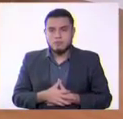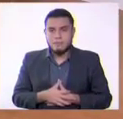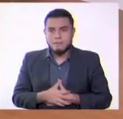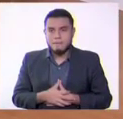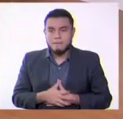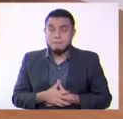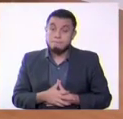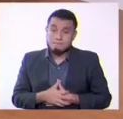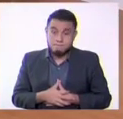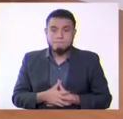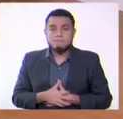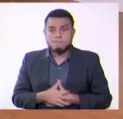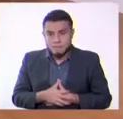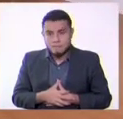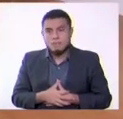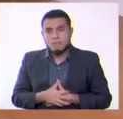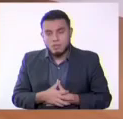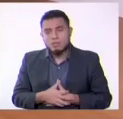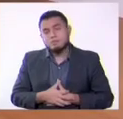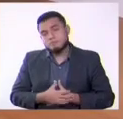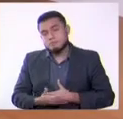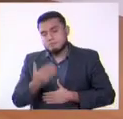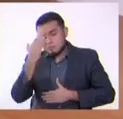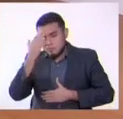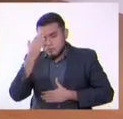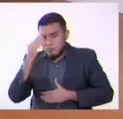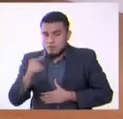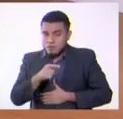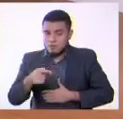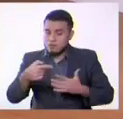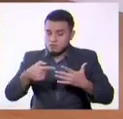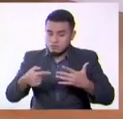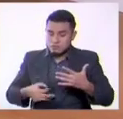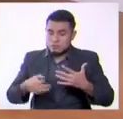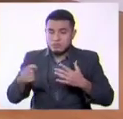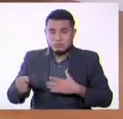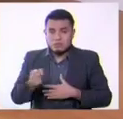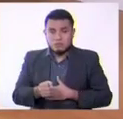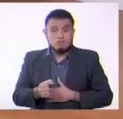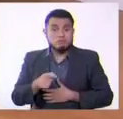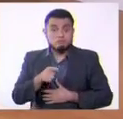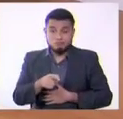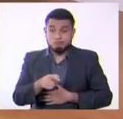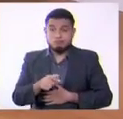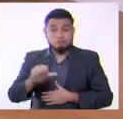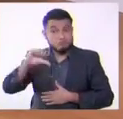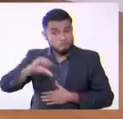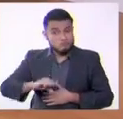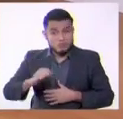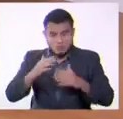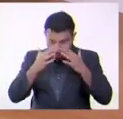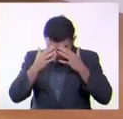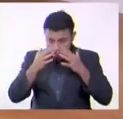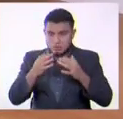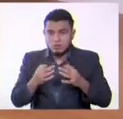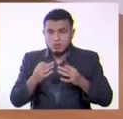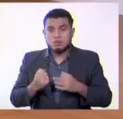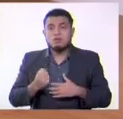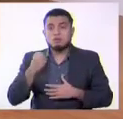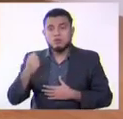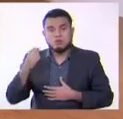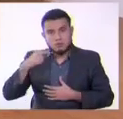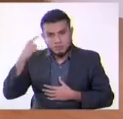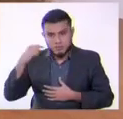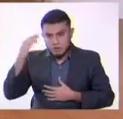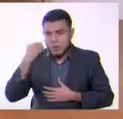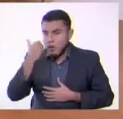Y conociendo las repercusiones legales a los que nos puede llevar una mala decisión, es importante